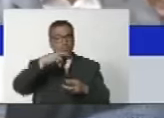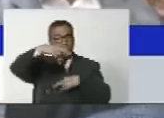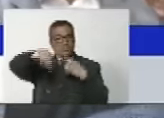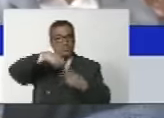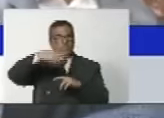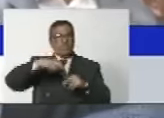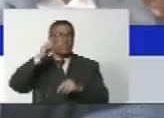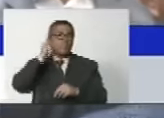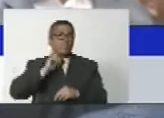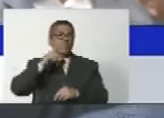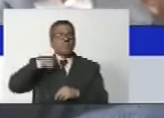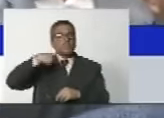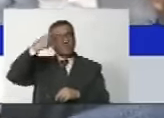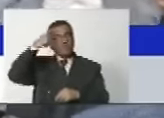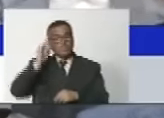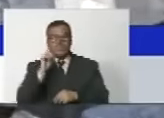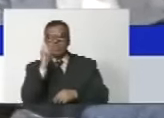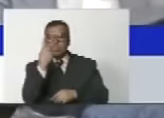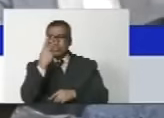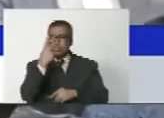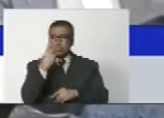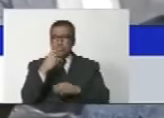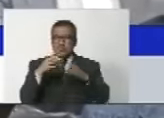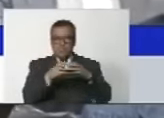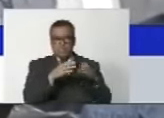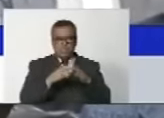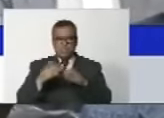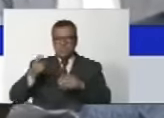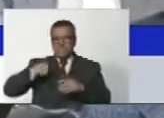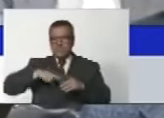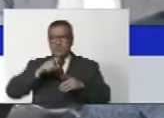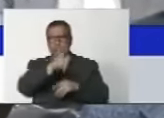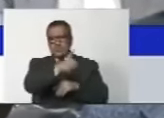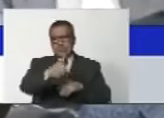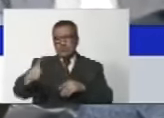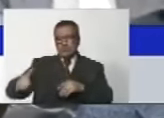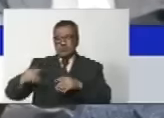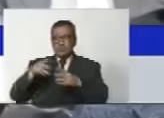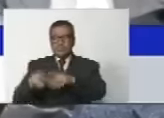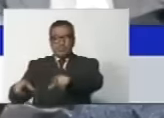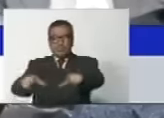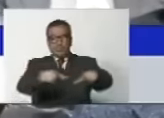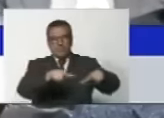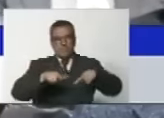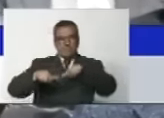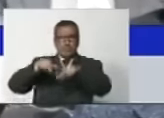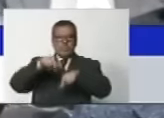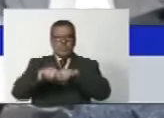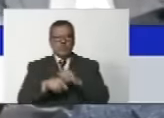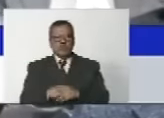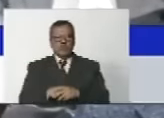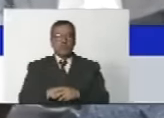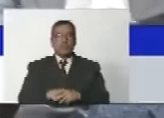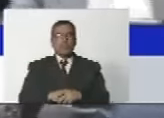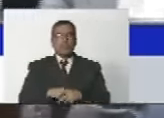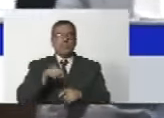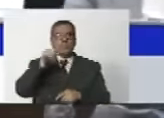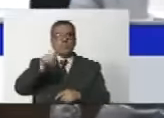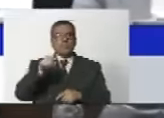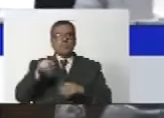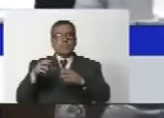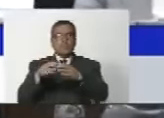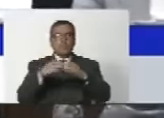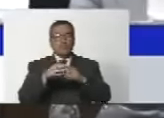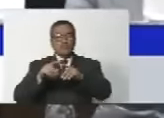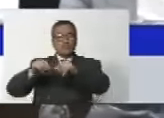Revolución Bolivariana, tal vez las primeras formas de organización que tuvimos en cada uno de esos territorios eran justamente los